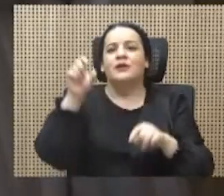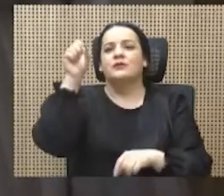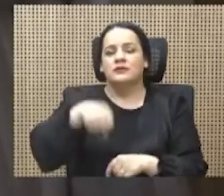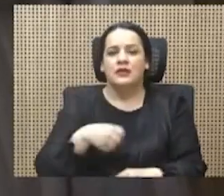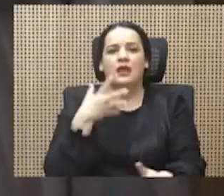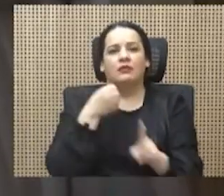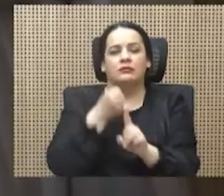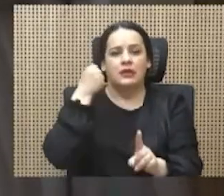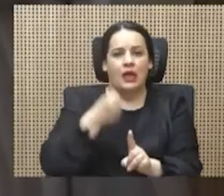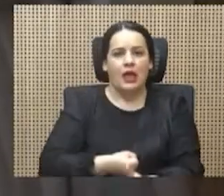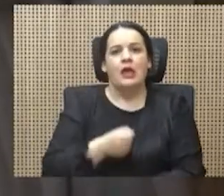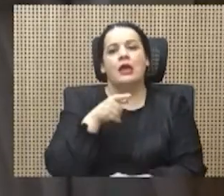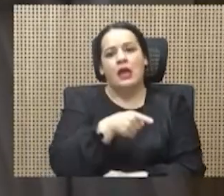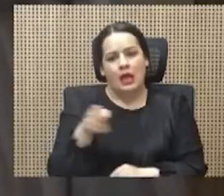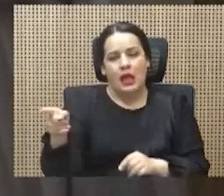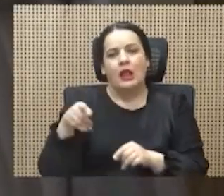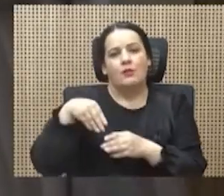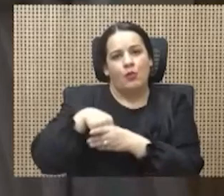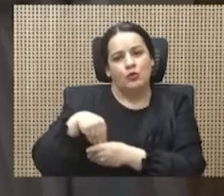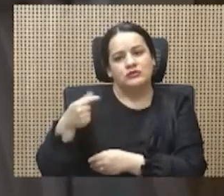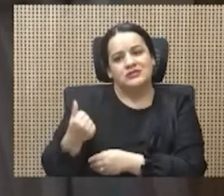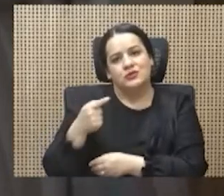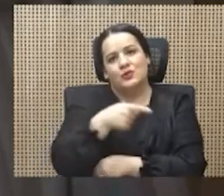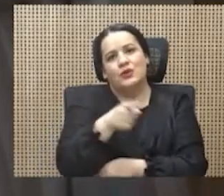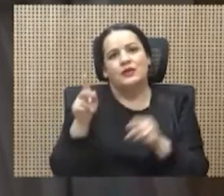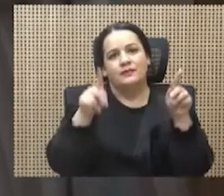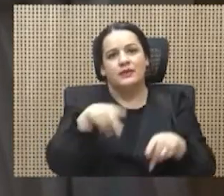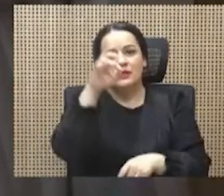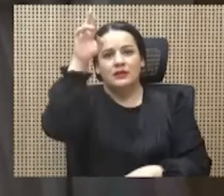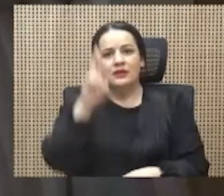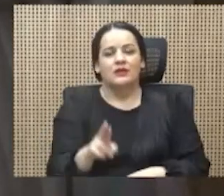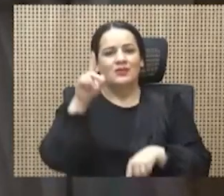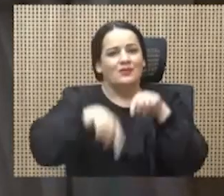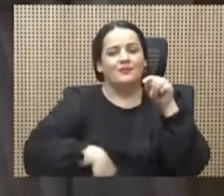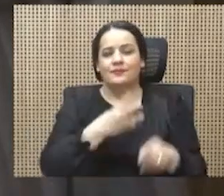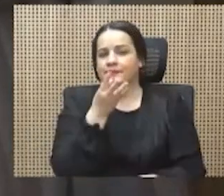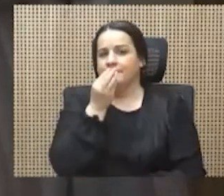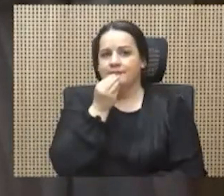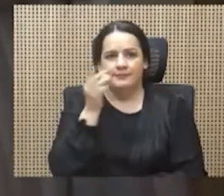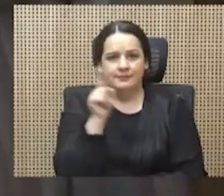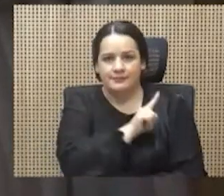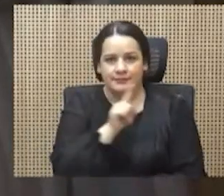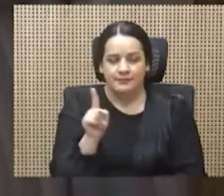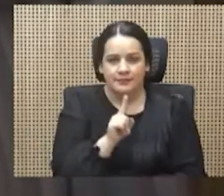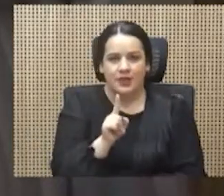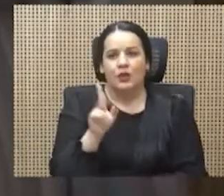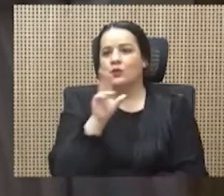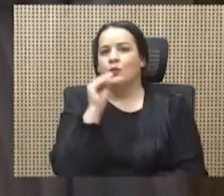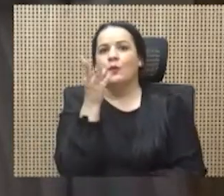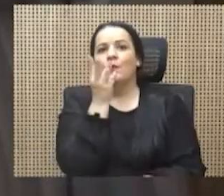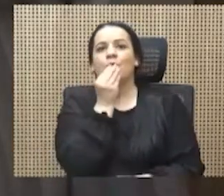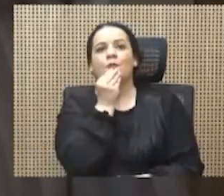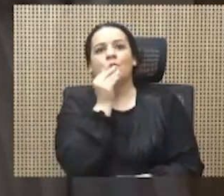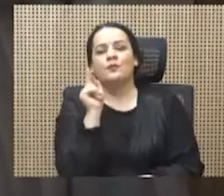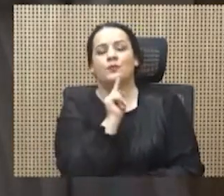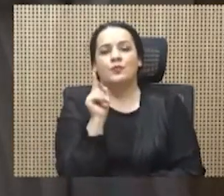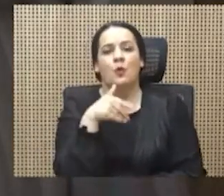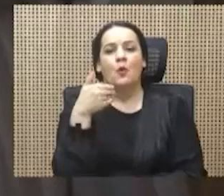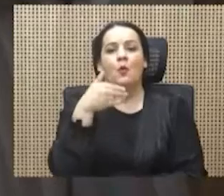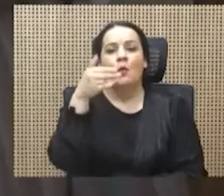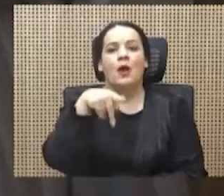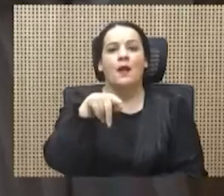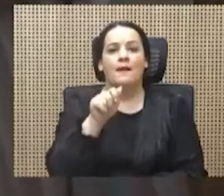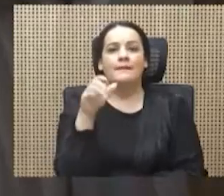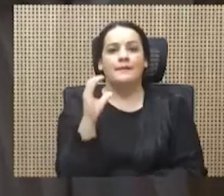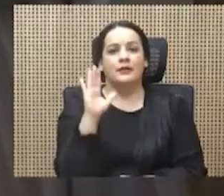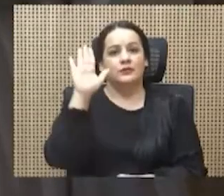golpe al bolsillo de los costarricenses. Y en eso no nos podemos quedar callados. Así como no nos quedamos callados cuando el PAC en